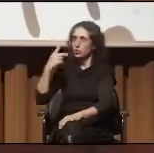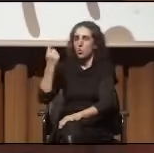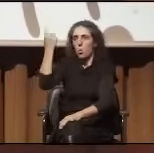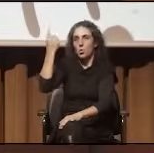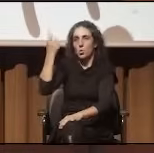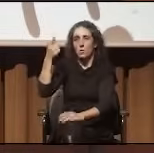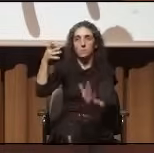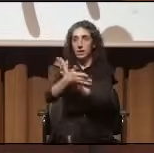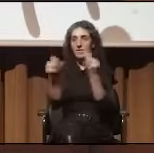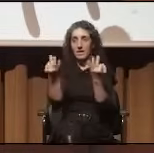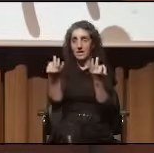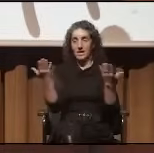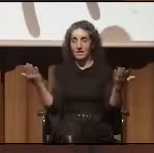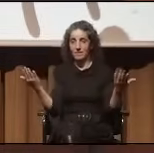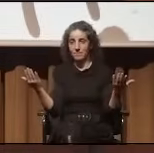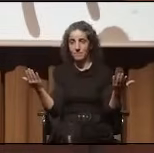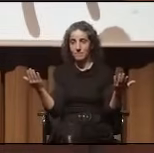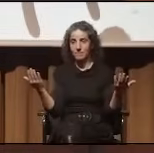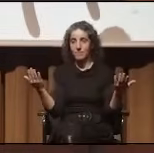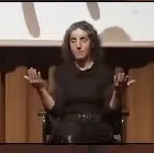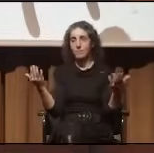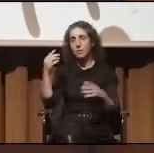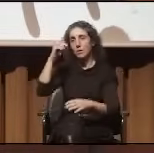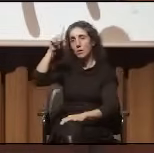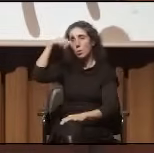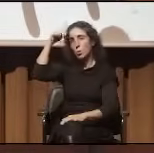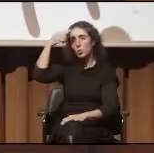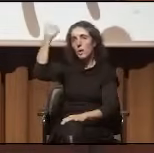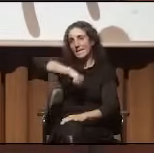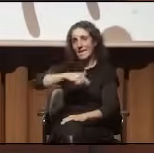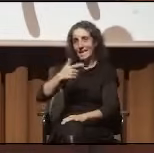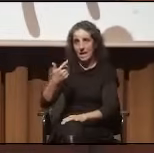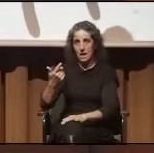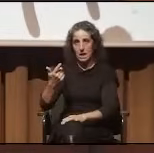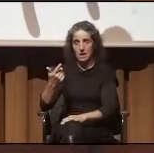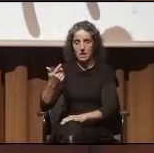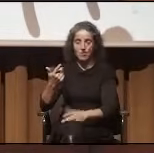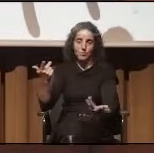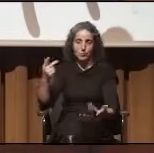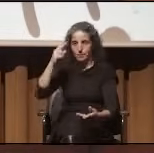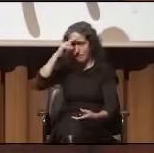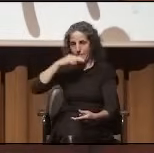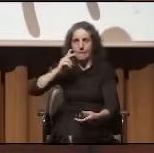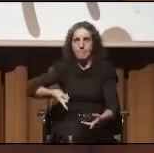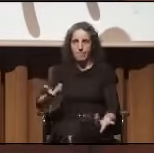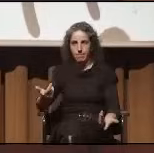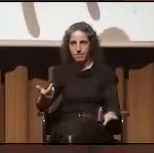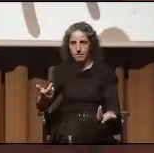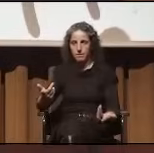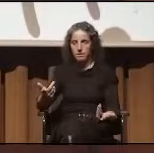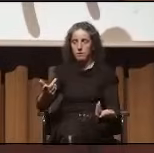todo eso, que en una cultura patriarcal le llamamos padre para que me entendáis, que es el que manda todo eso, estoy conectado con